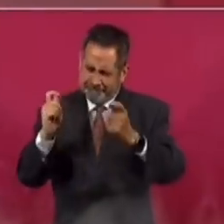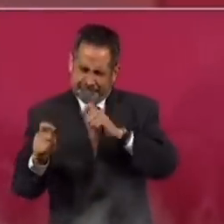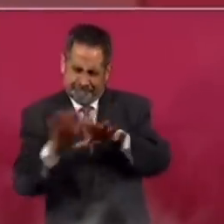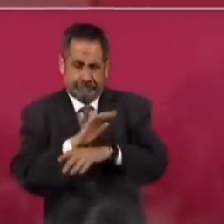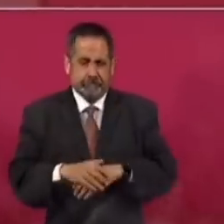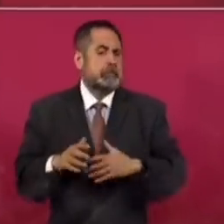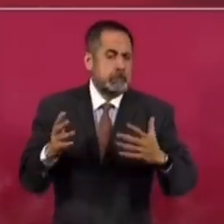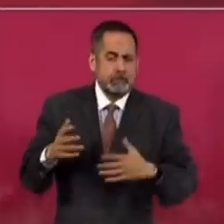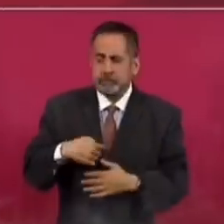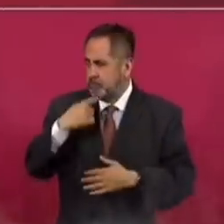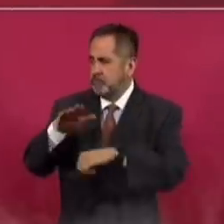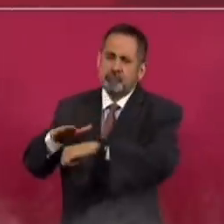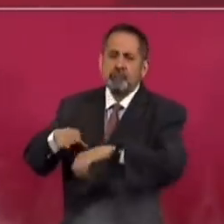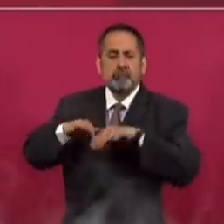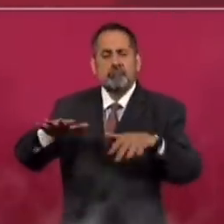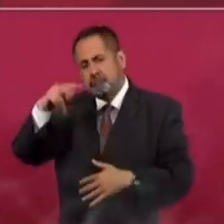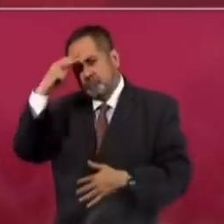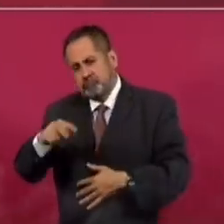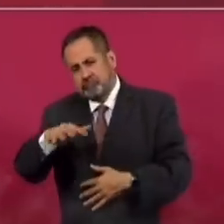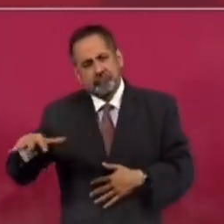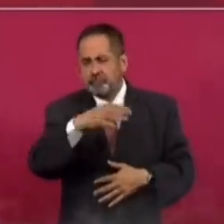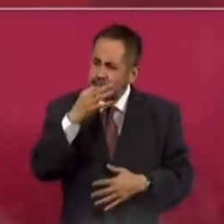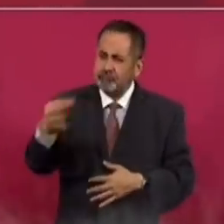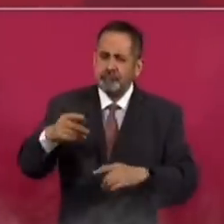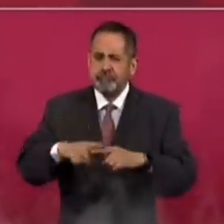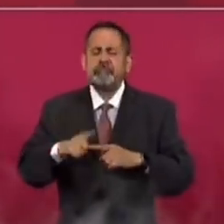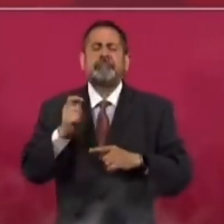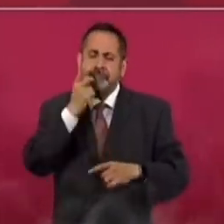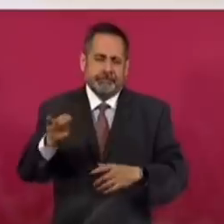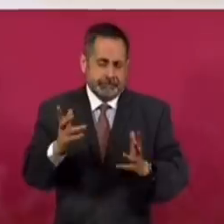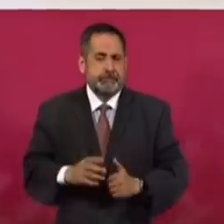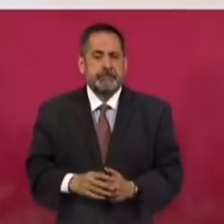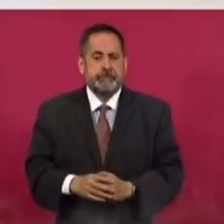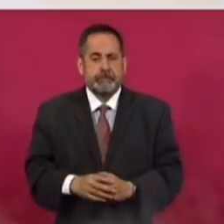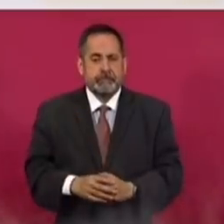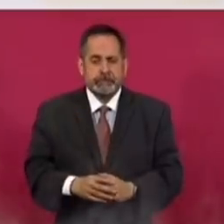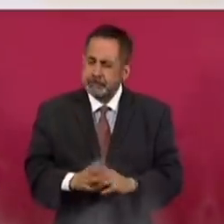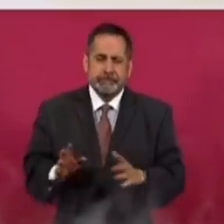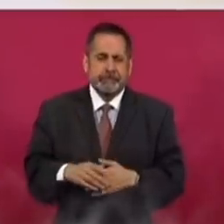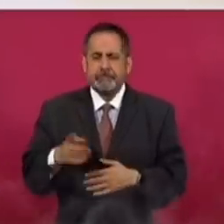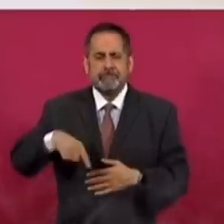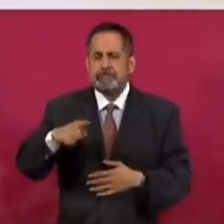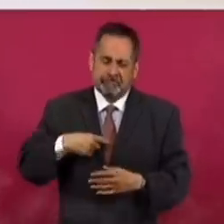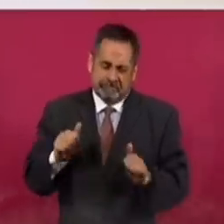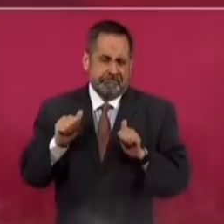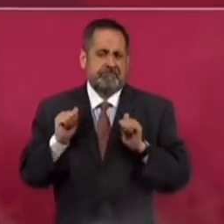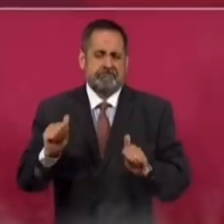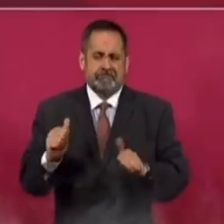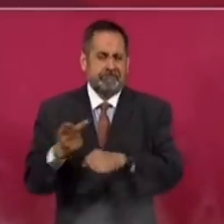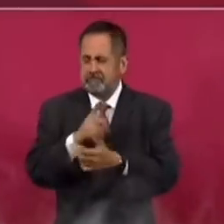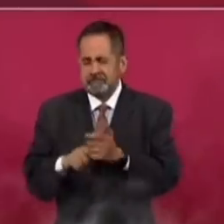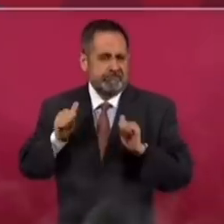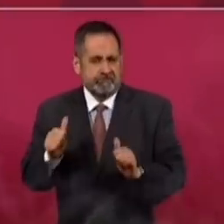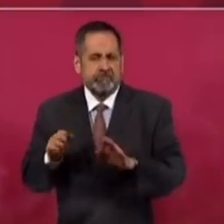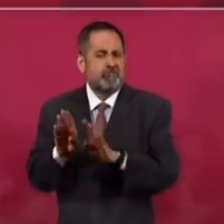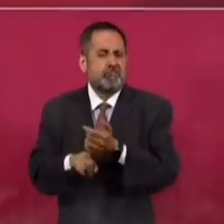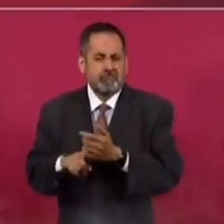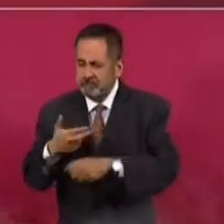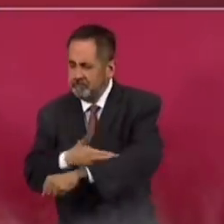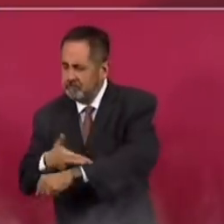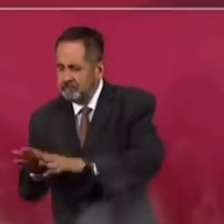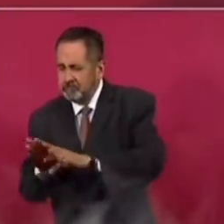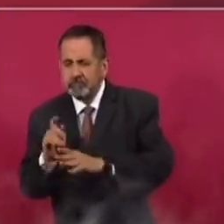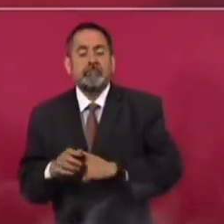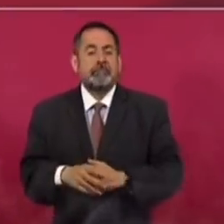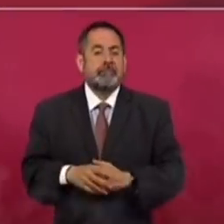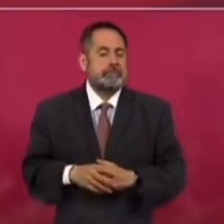¿qué le digo yo a los mexicanos sobre este tema? Pues que ya nos protegimos en lo fundamental.